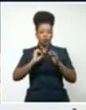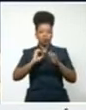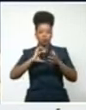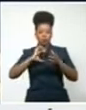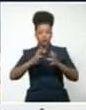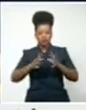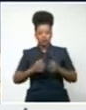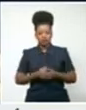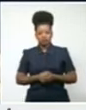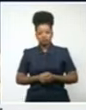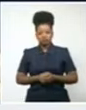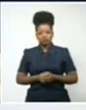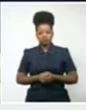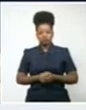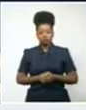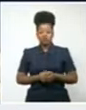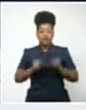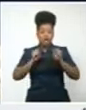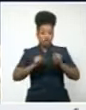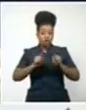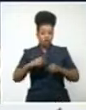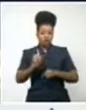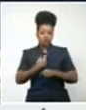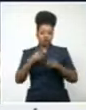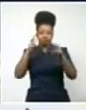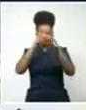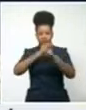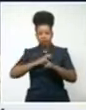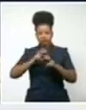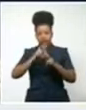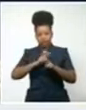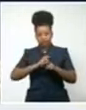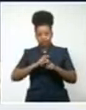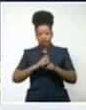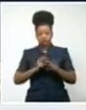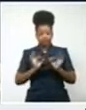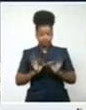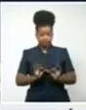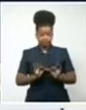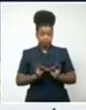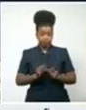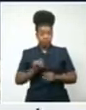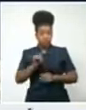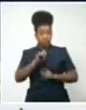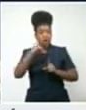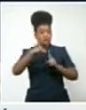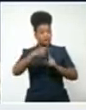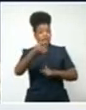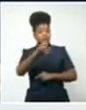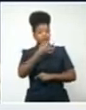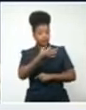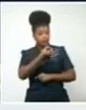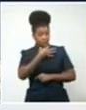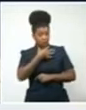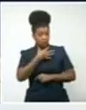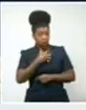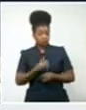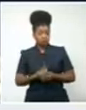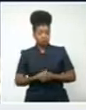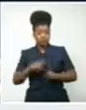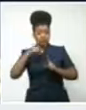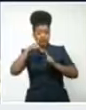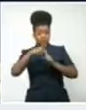es lo que se ha encontrado. Incluso hay tratamientos de pacientes